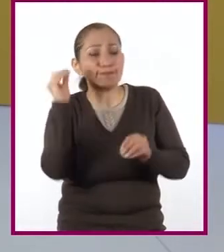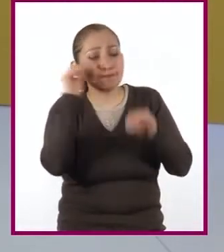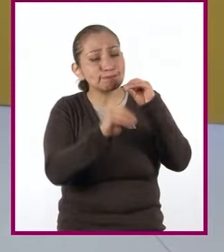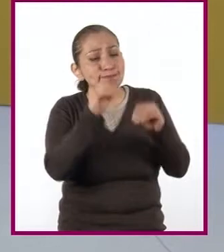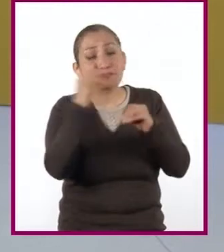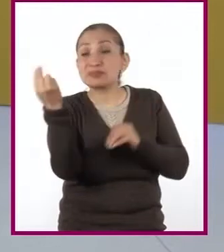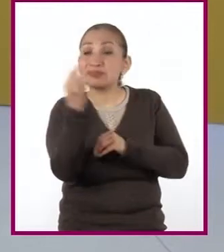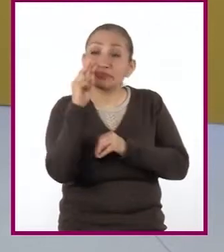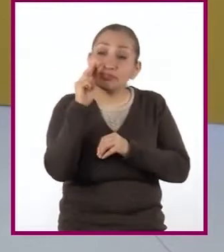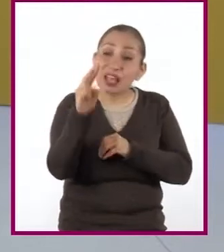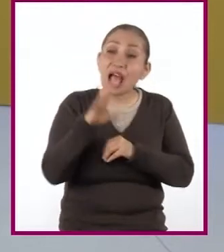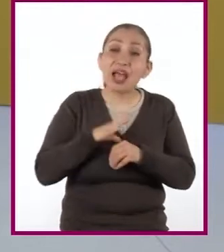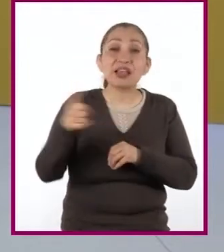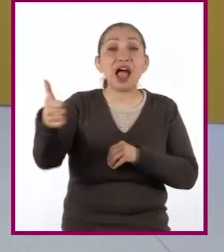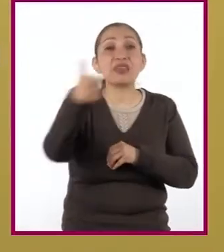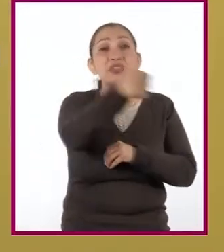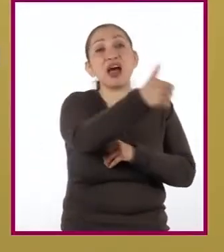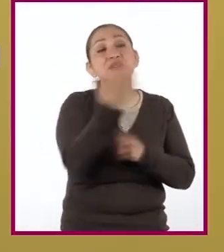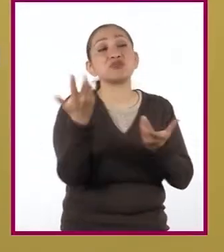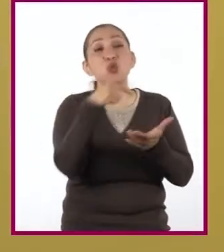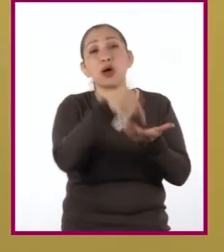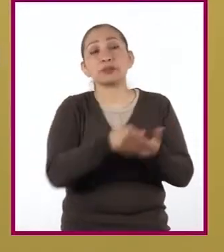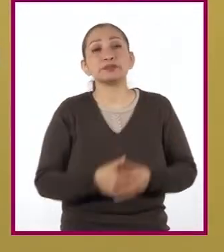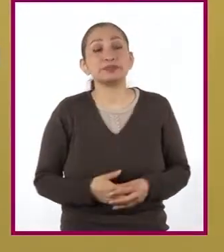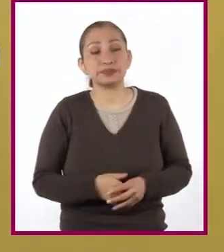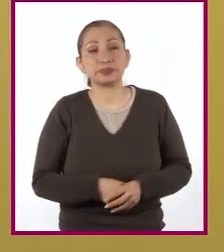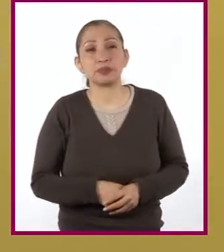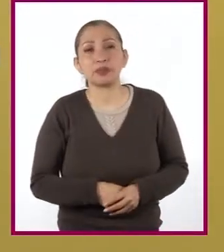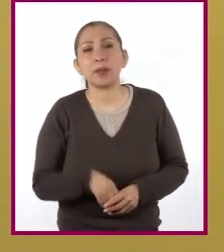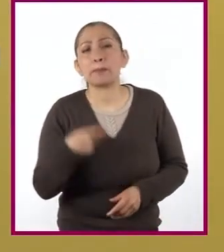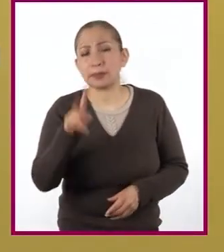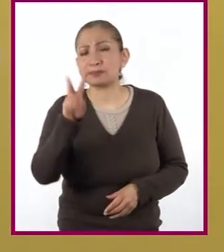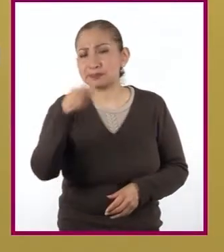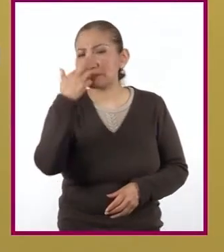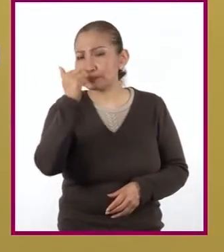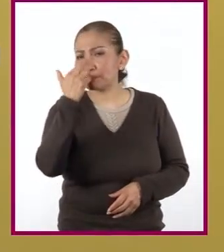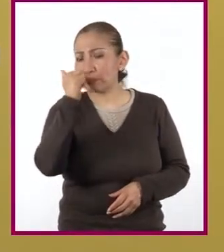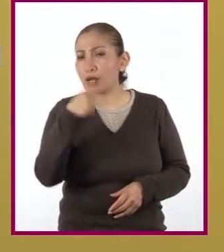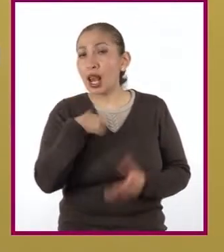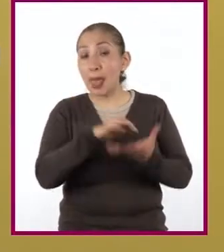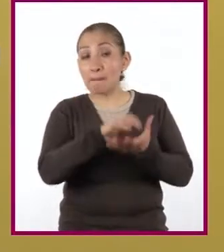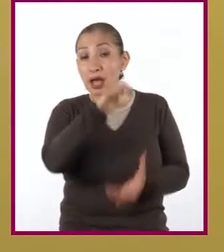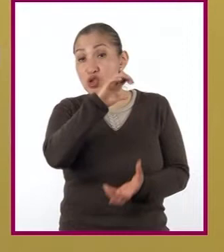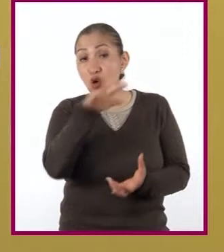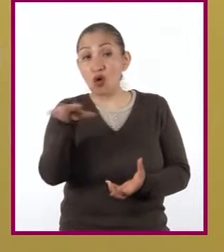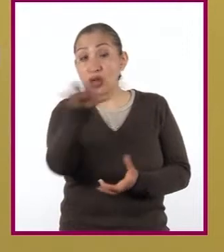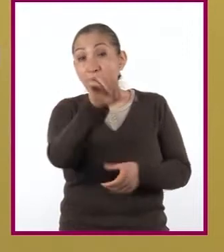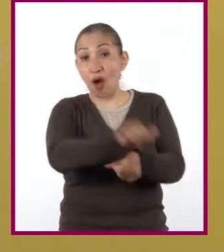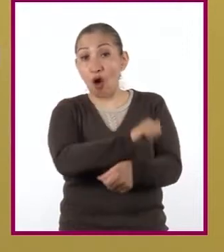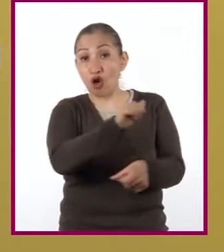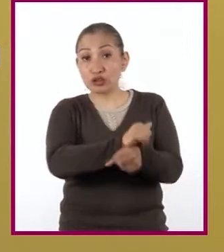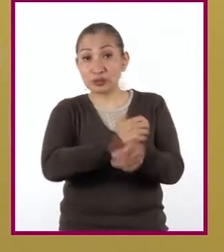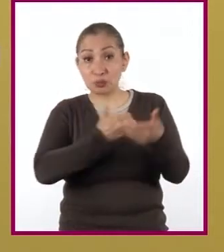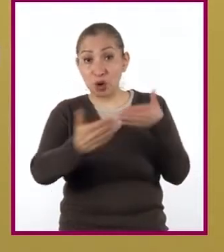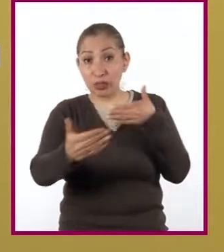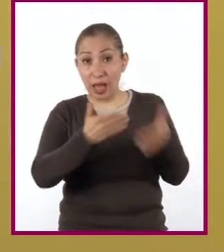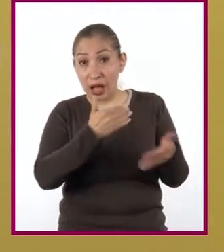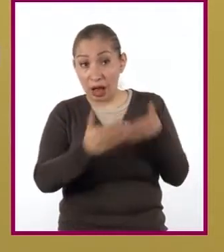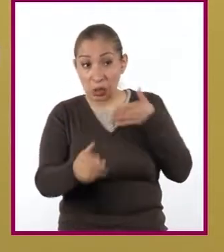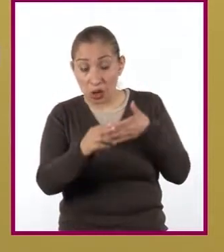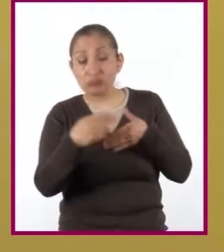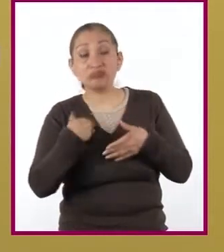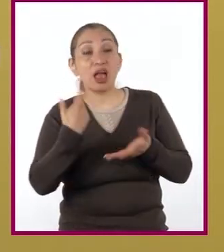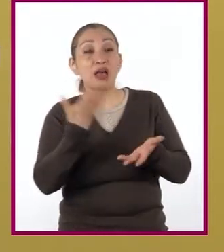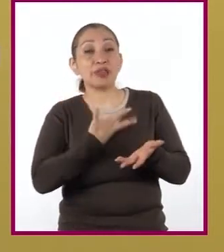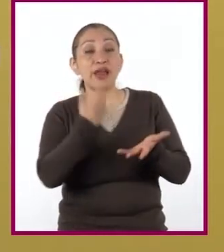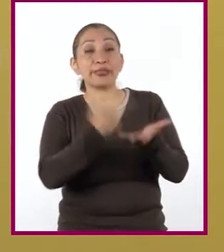las necesidades de cada caso. Pero tienes razón, la mayoría de los vehículos modernos